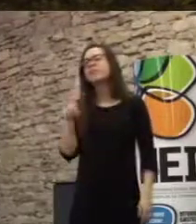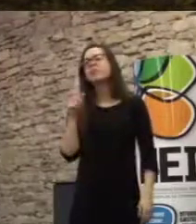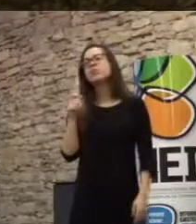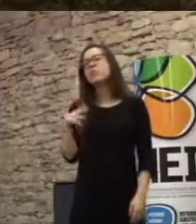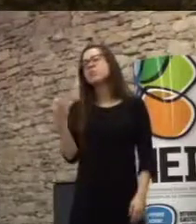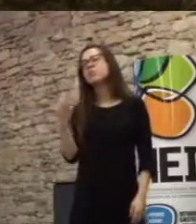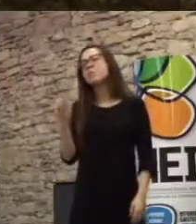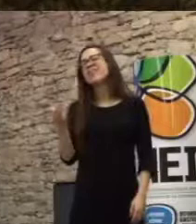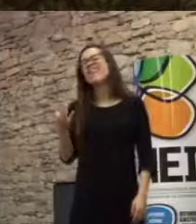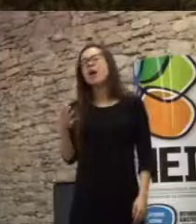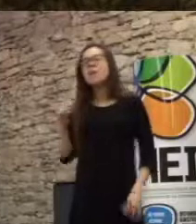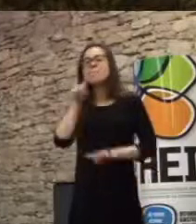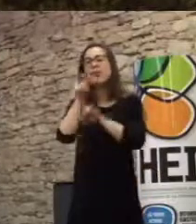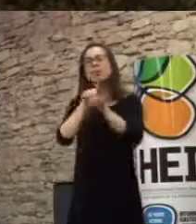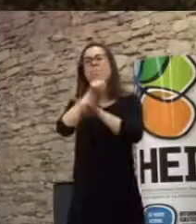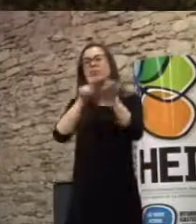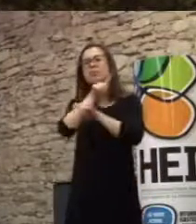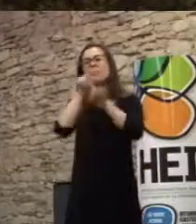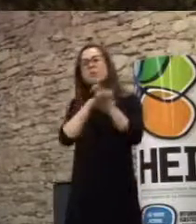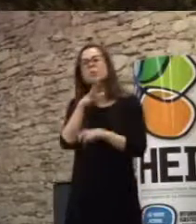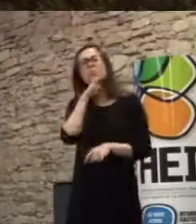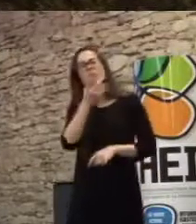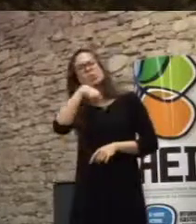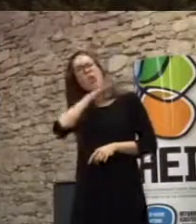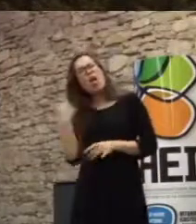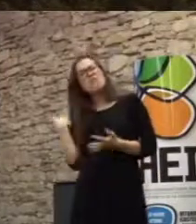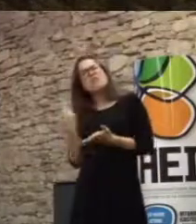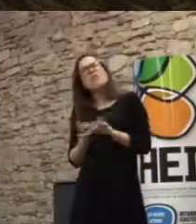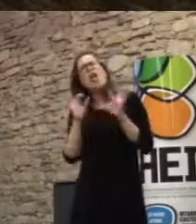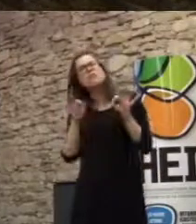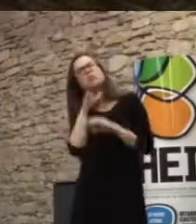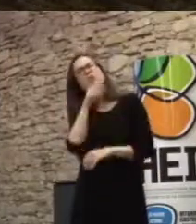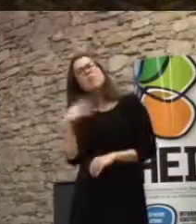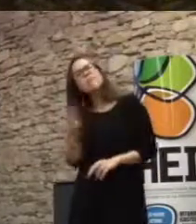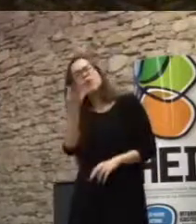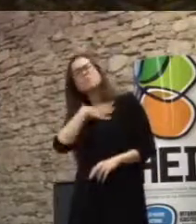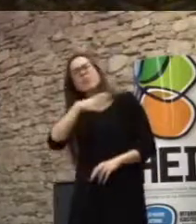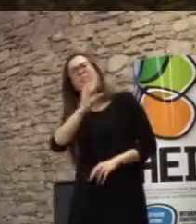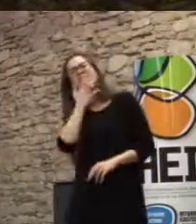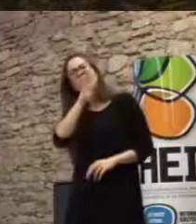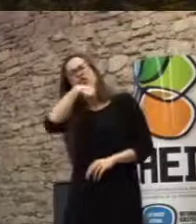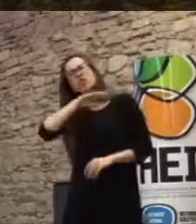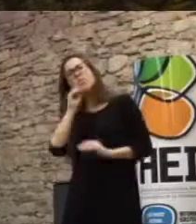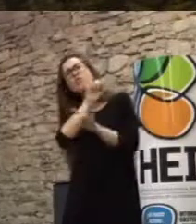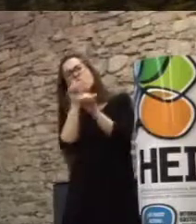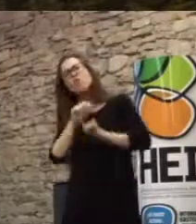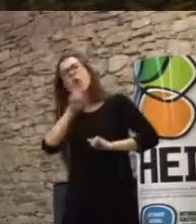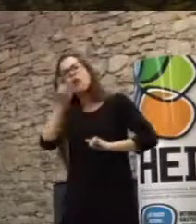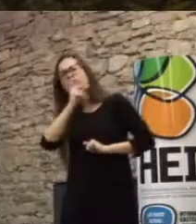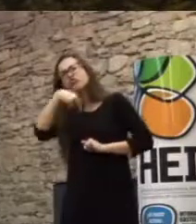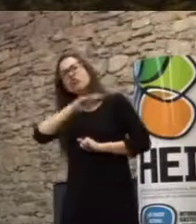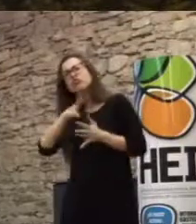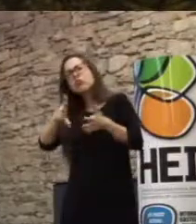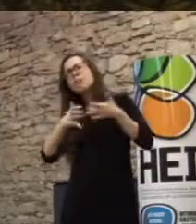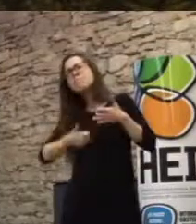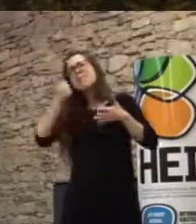nos tenemos que preguntar todo hoy y por qué lo hemos hecho así hasta ahora no hay otra forma de hacerlo mejor y si lo hiciéramos una forma distinta podemos ir más lejos podremos ir